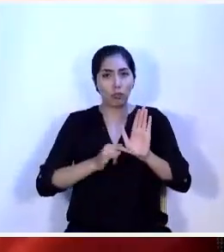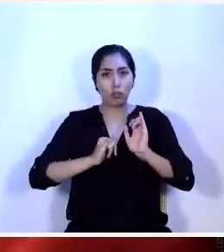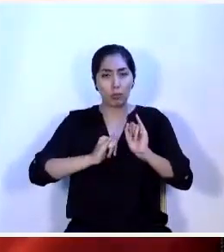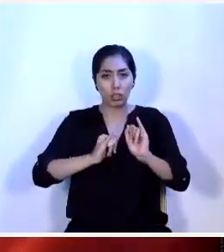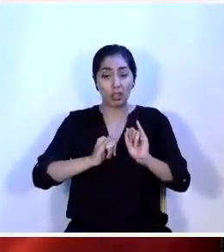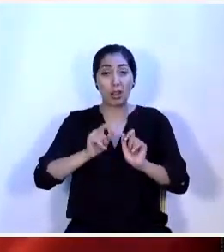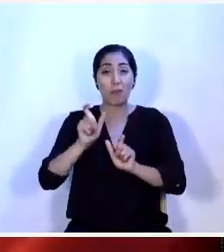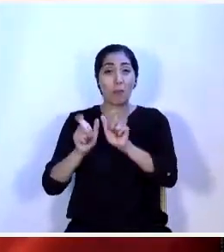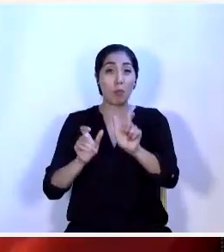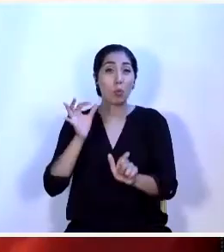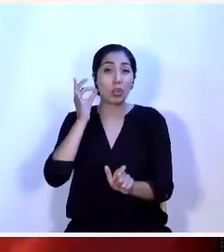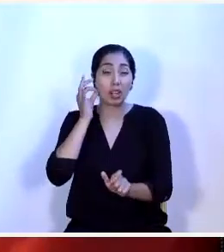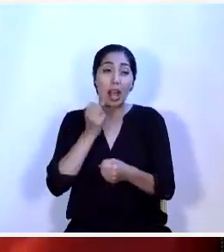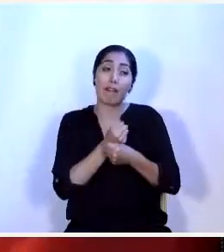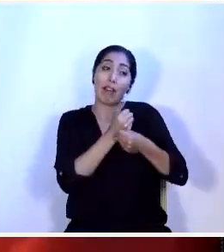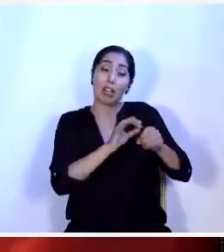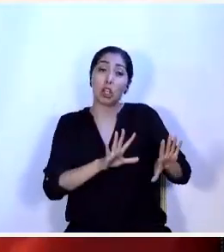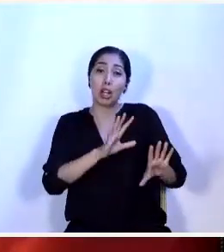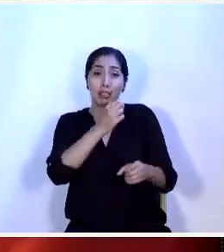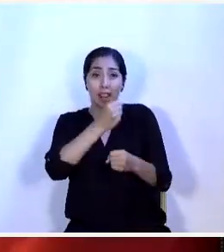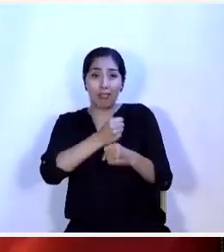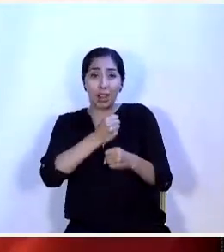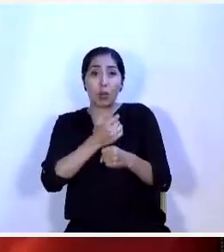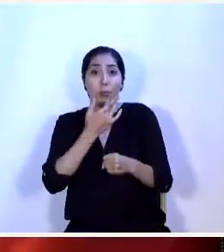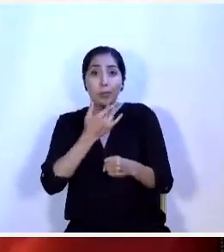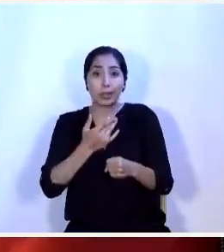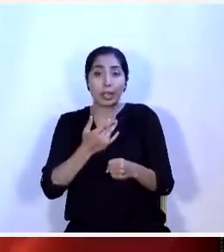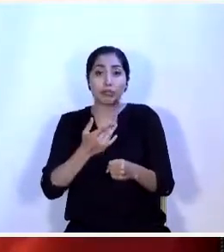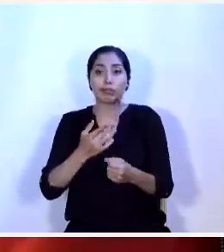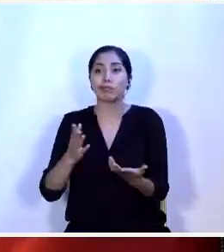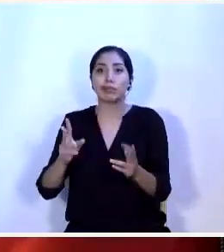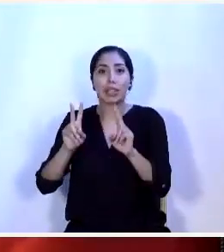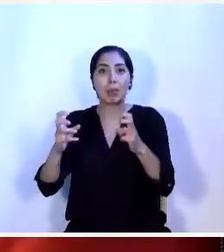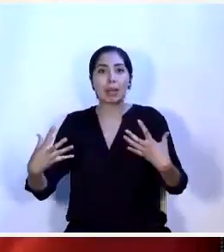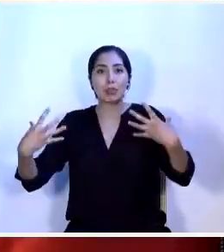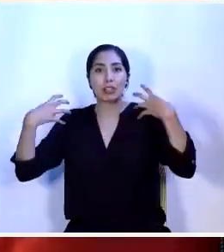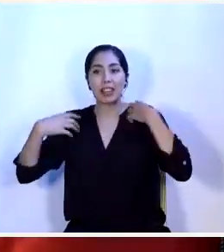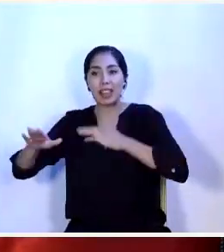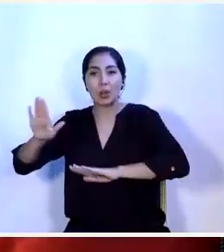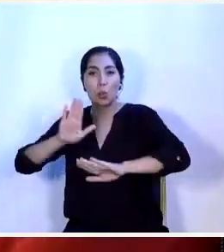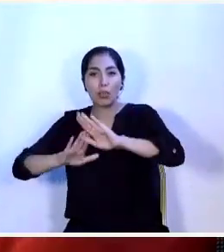parte el mercado laboral forzadas por la desigual distribución de las labores de cuidado.